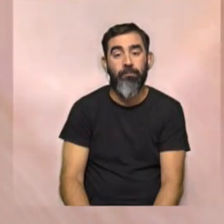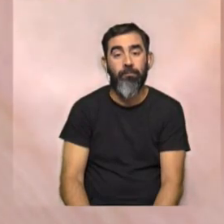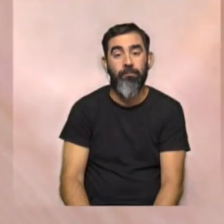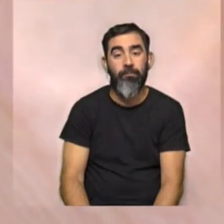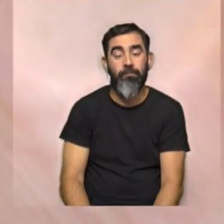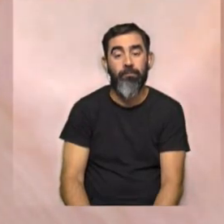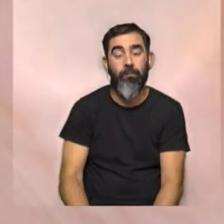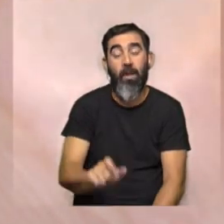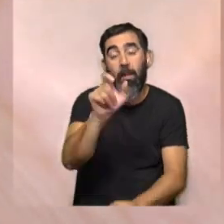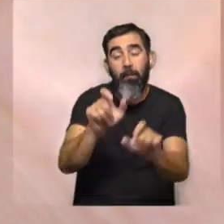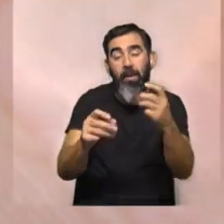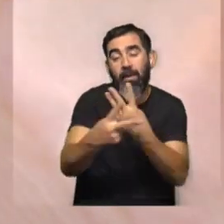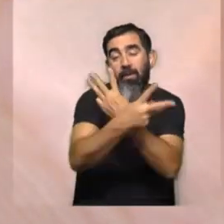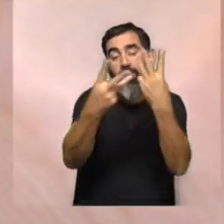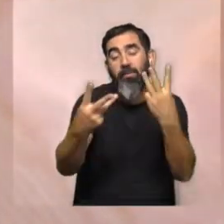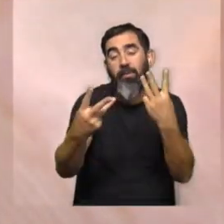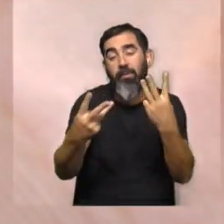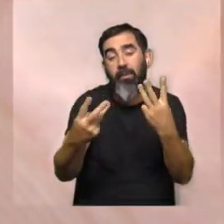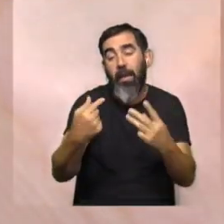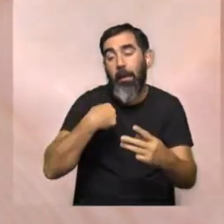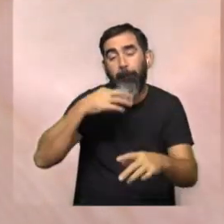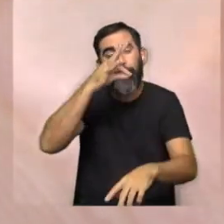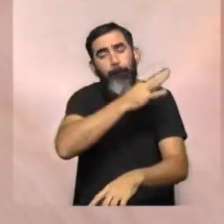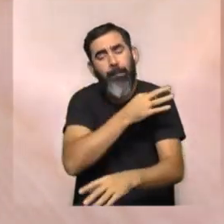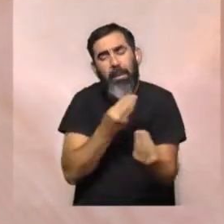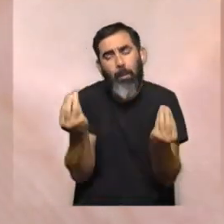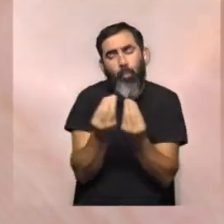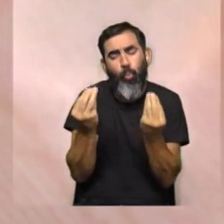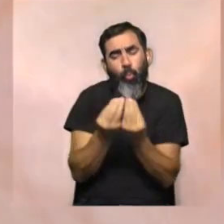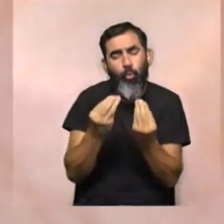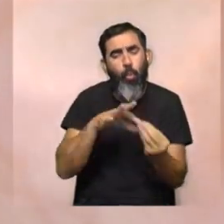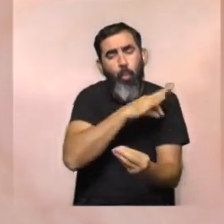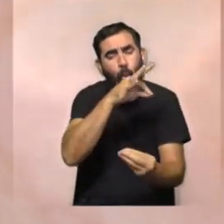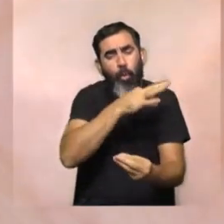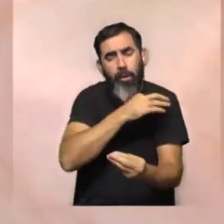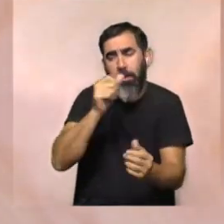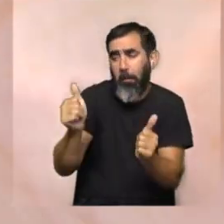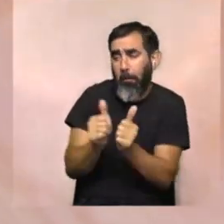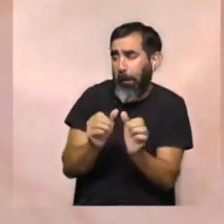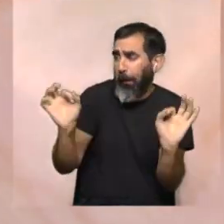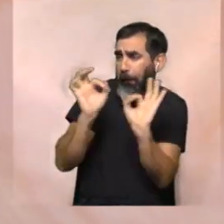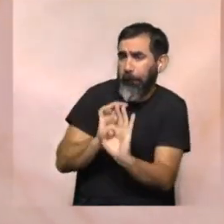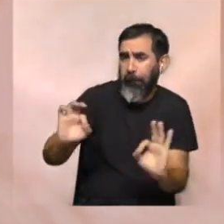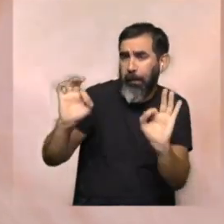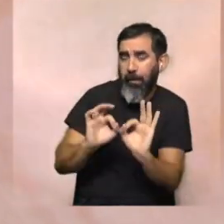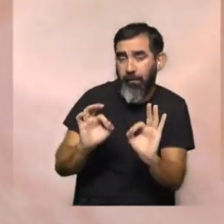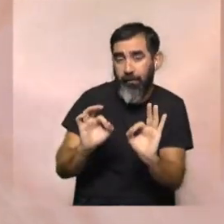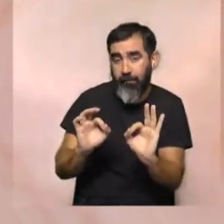La gente en general dice, a mí me pican mucho más los mosquitos que a mi pareja o cosas